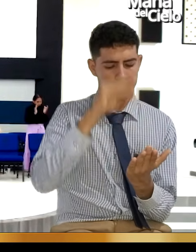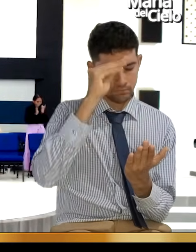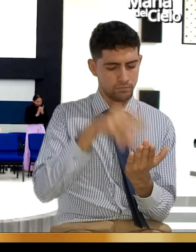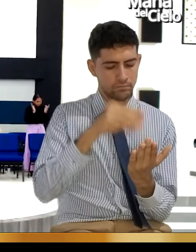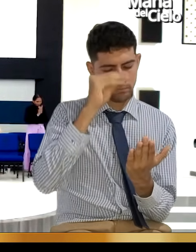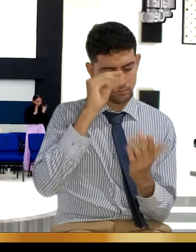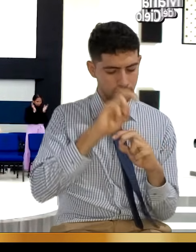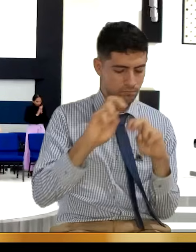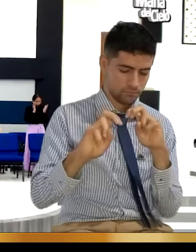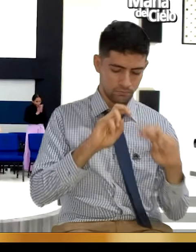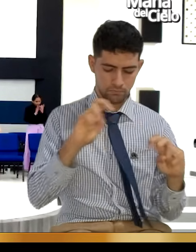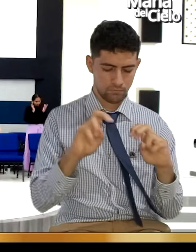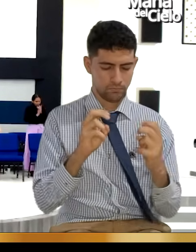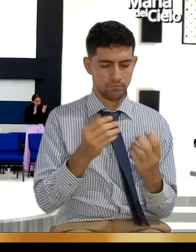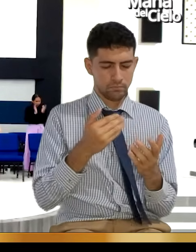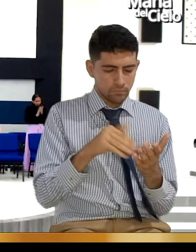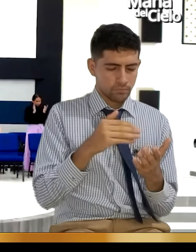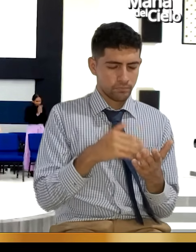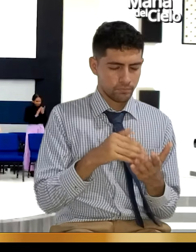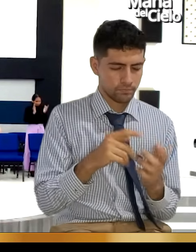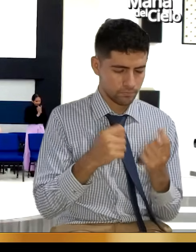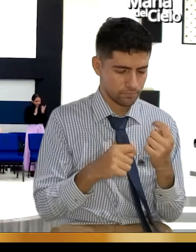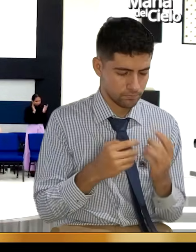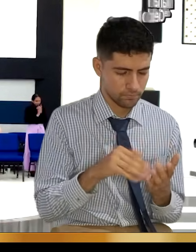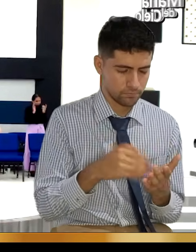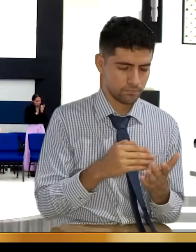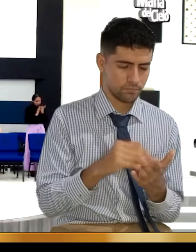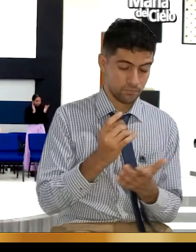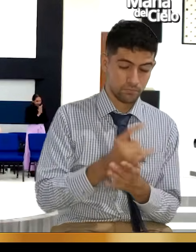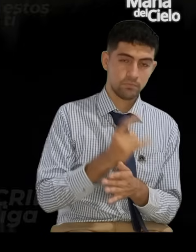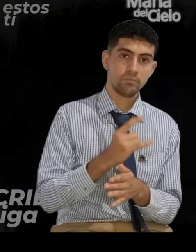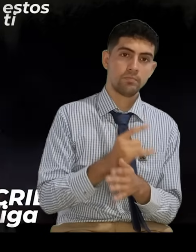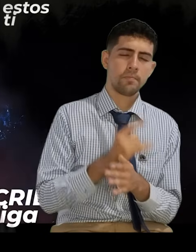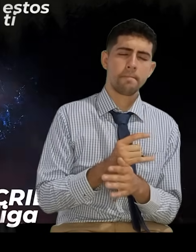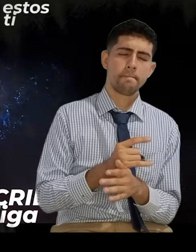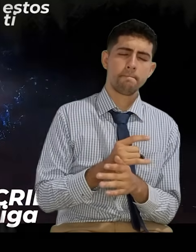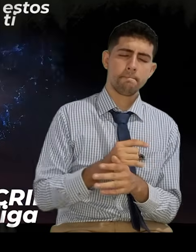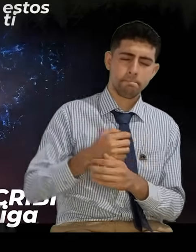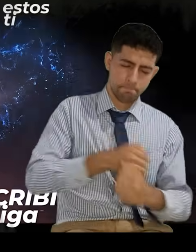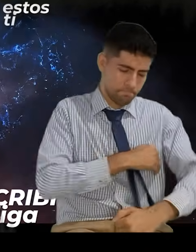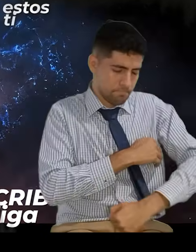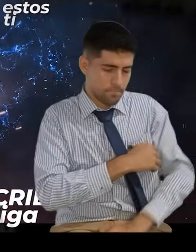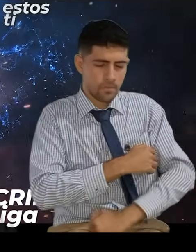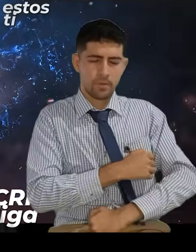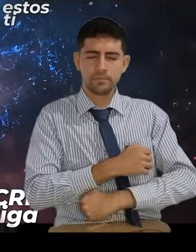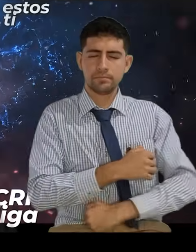es mi Dios? Todos sus hechos poderosos. Aleluya, aleluya.